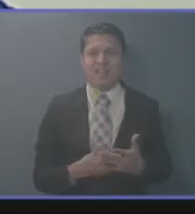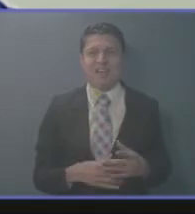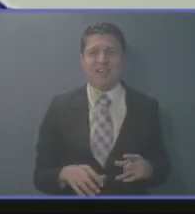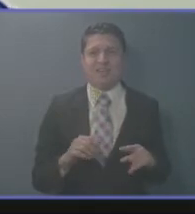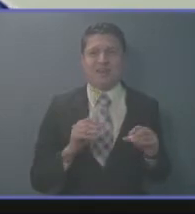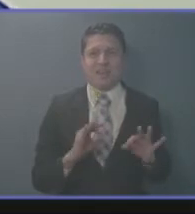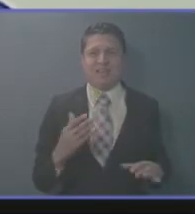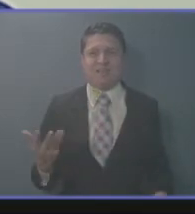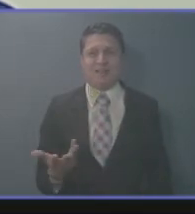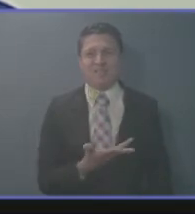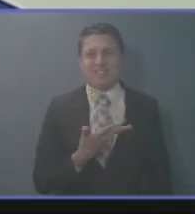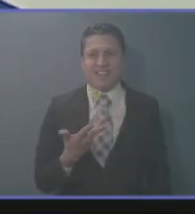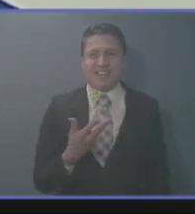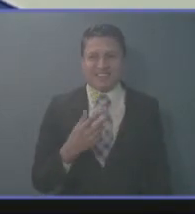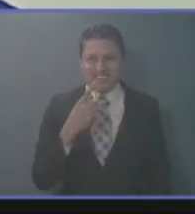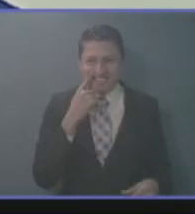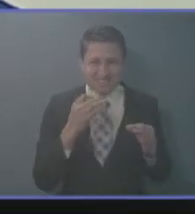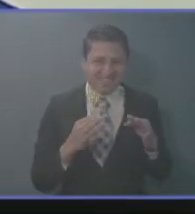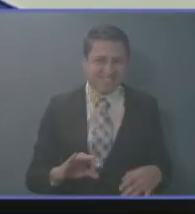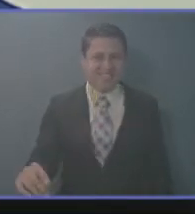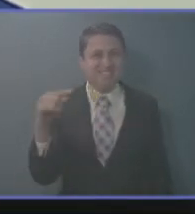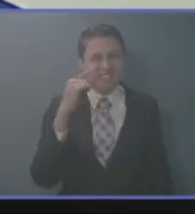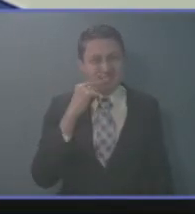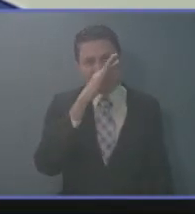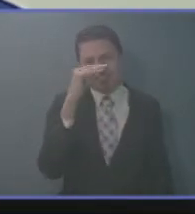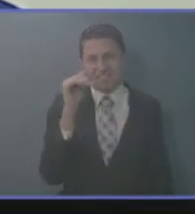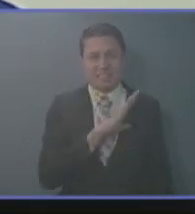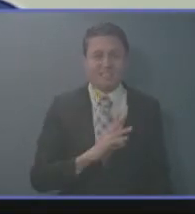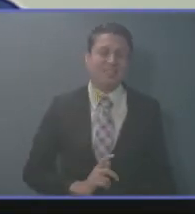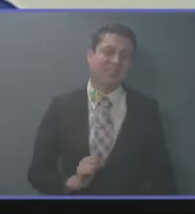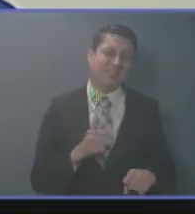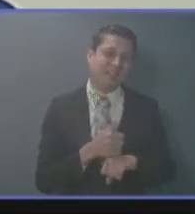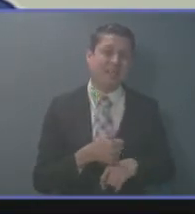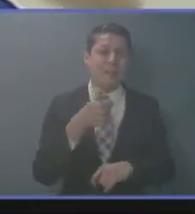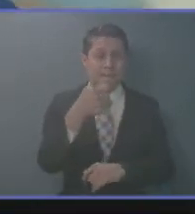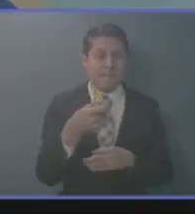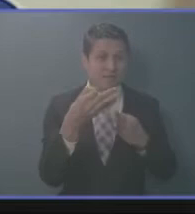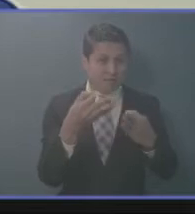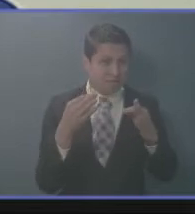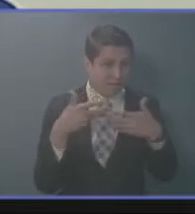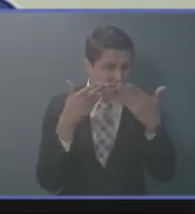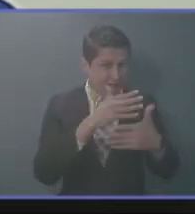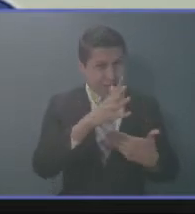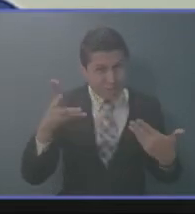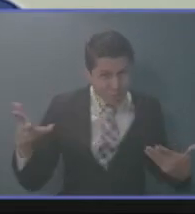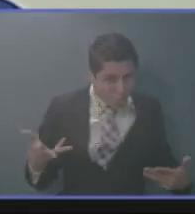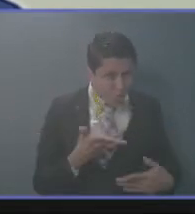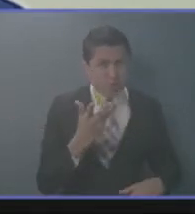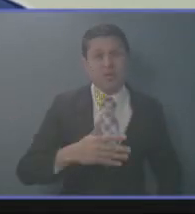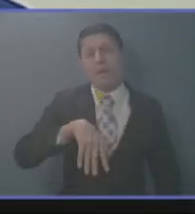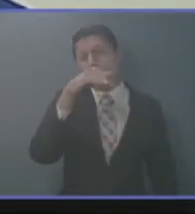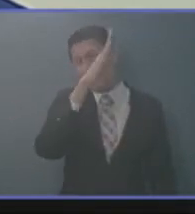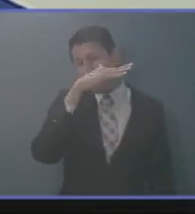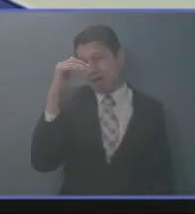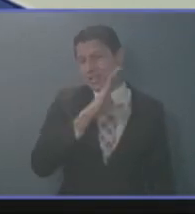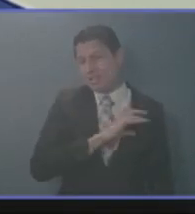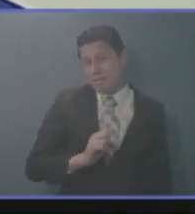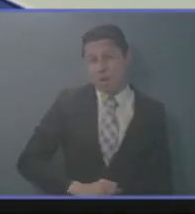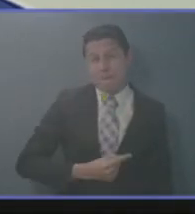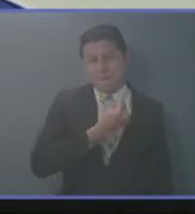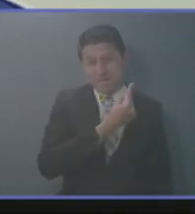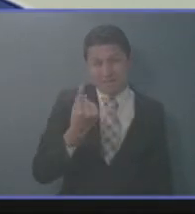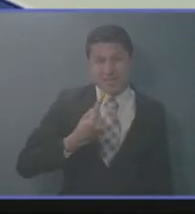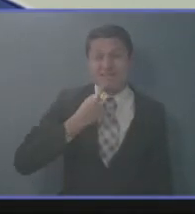la salud de los habitantes de la República constituye un bien público y que el Estado y las personas